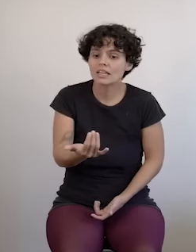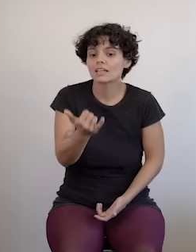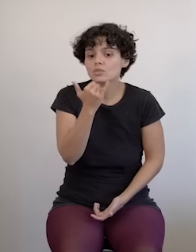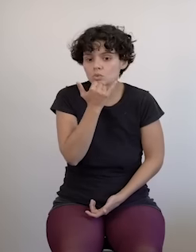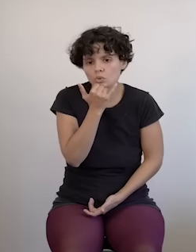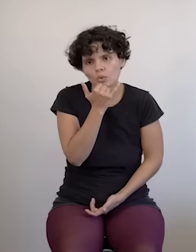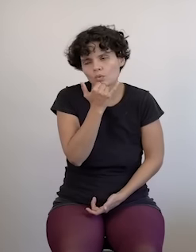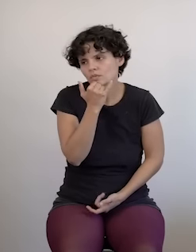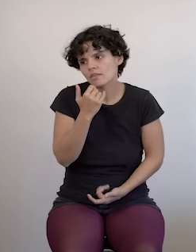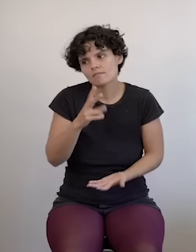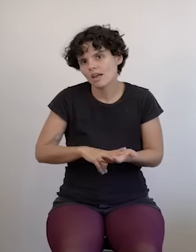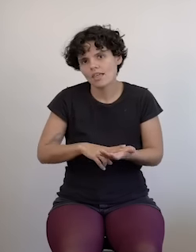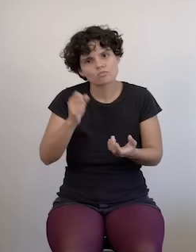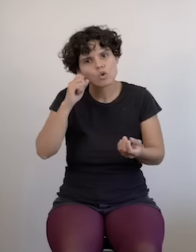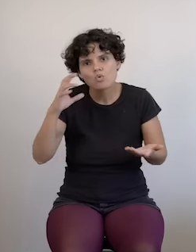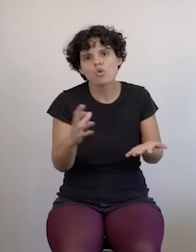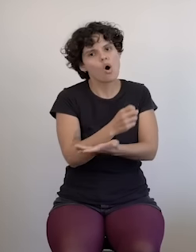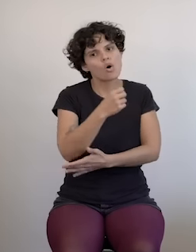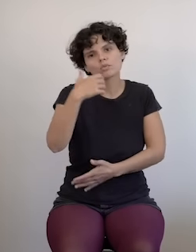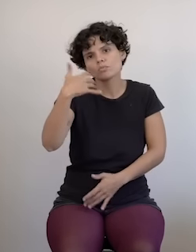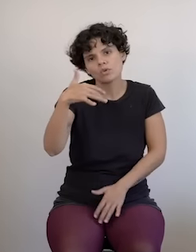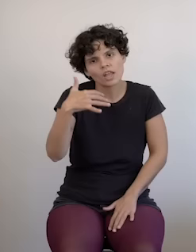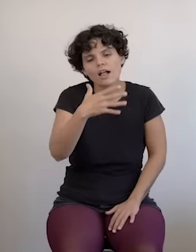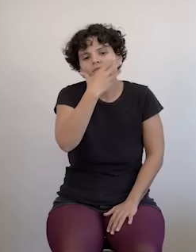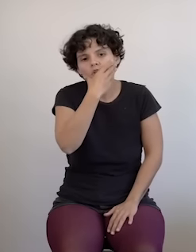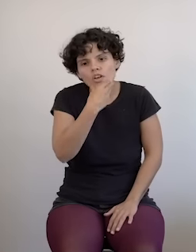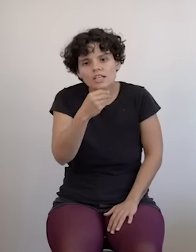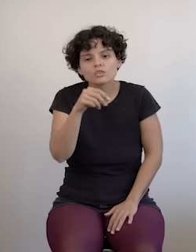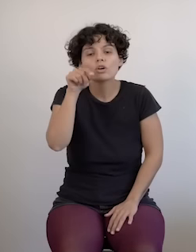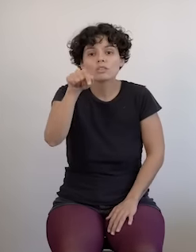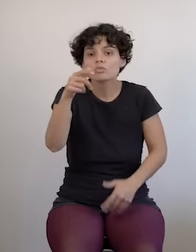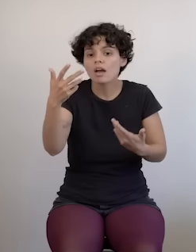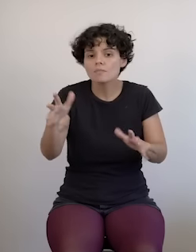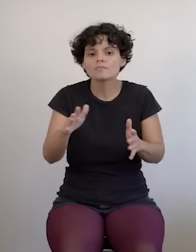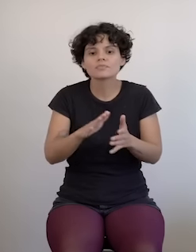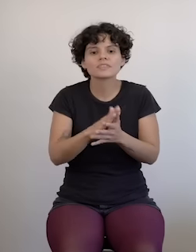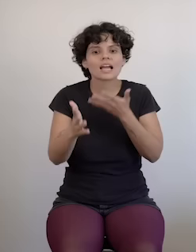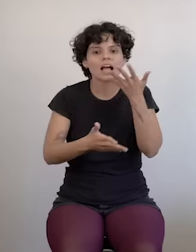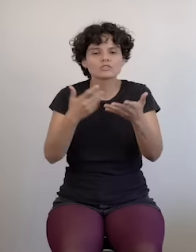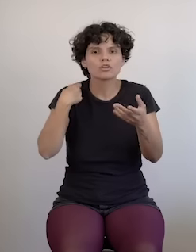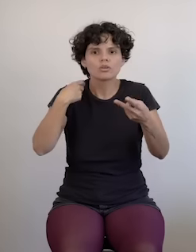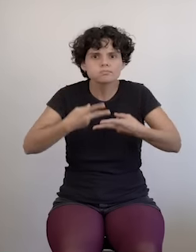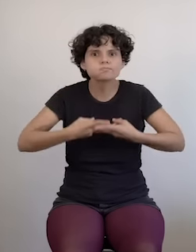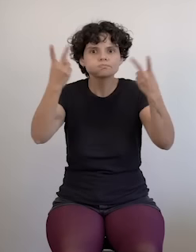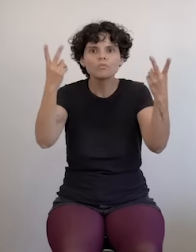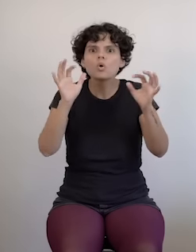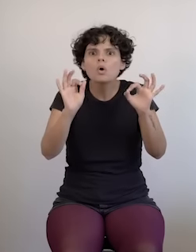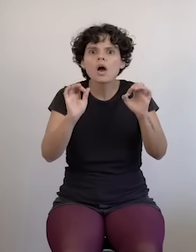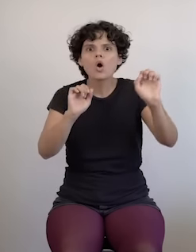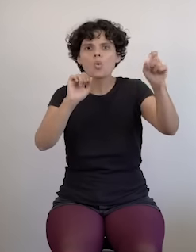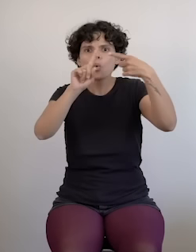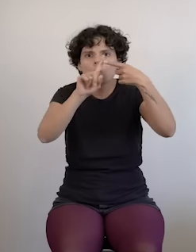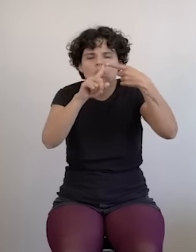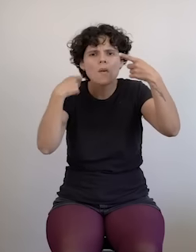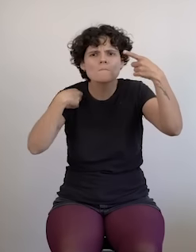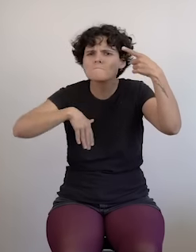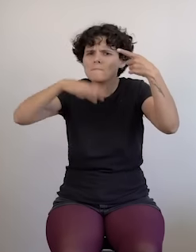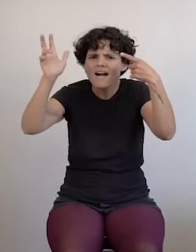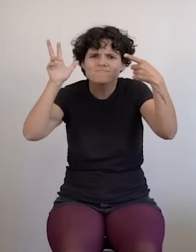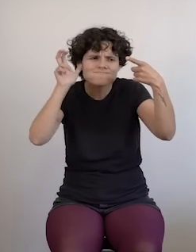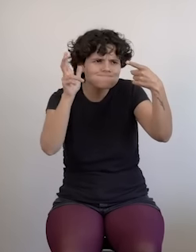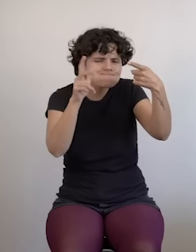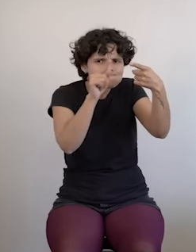logro maravilloso. Bonito. ¿No es cierto? Tener un, sacar tu último tema y que sea tendencia número uno. Y, pucha, yo creo que como un artista, eso